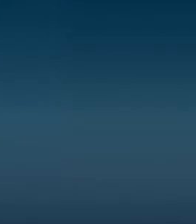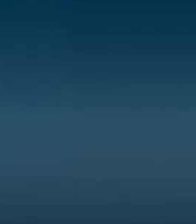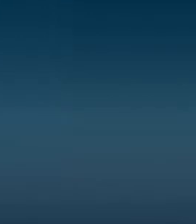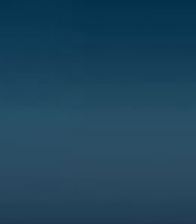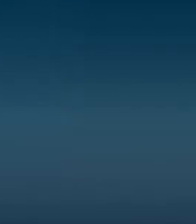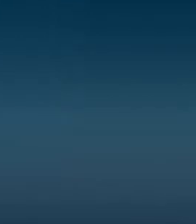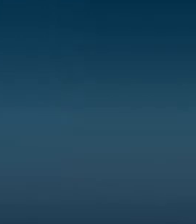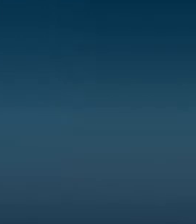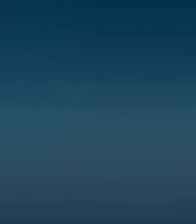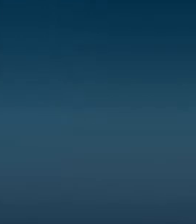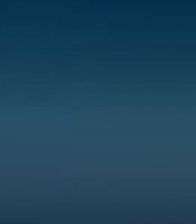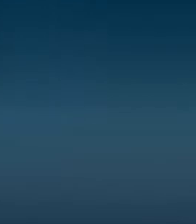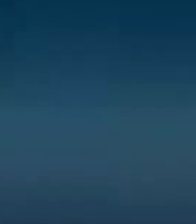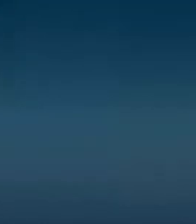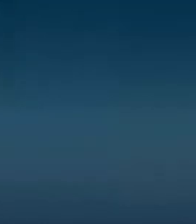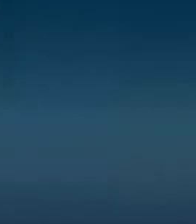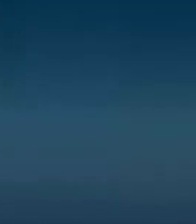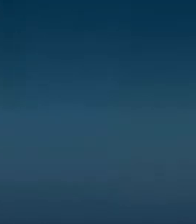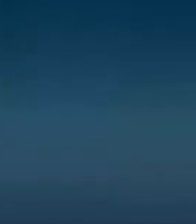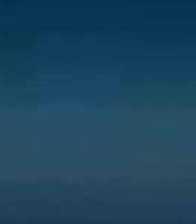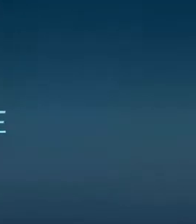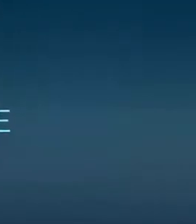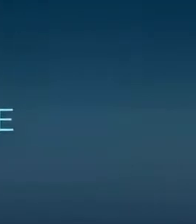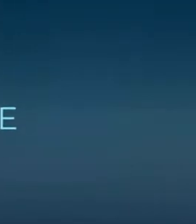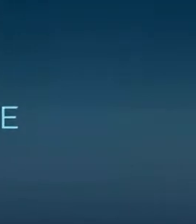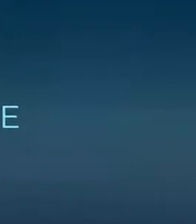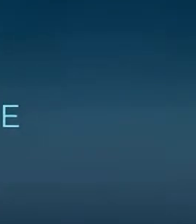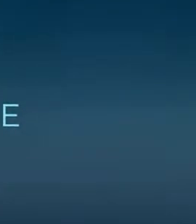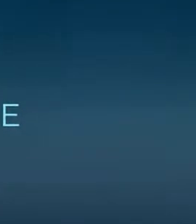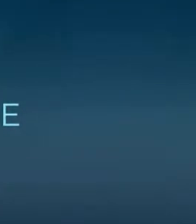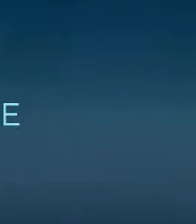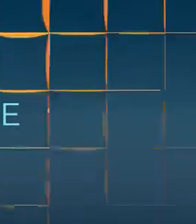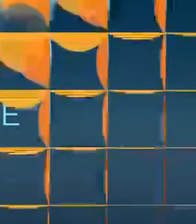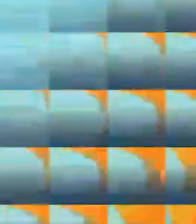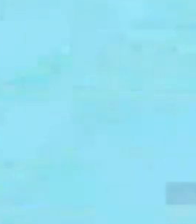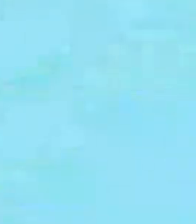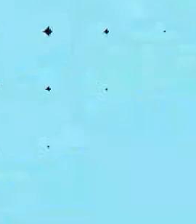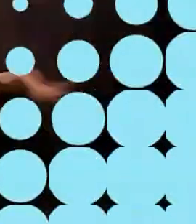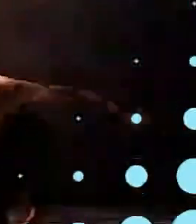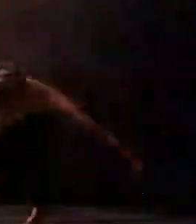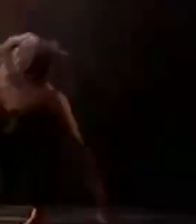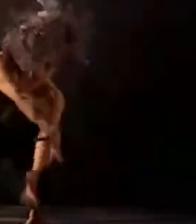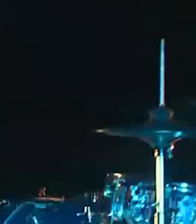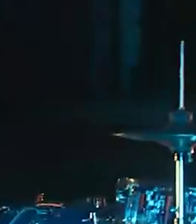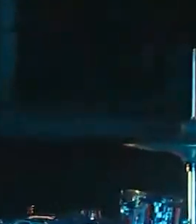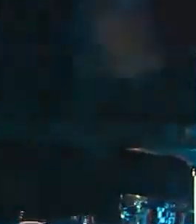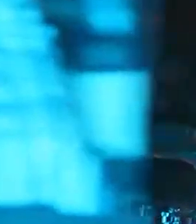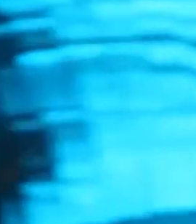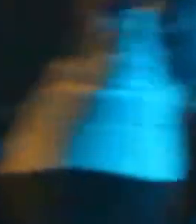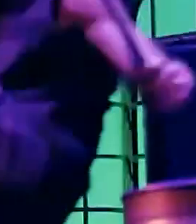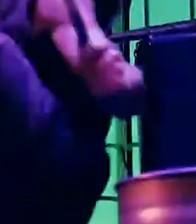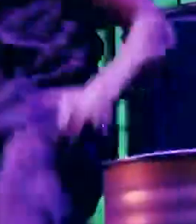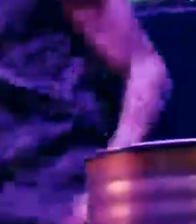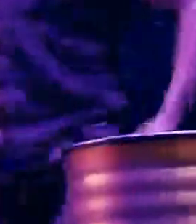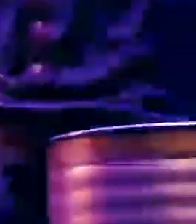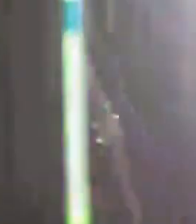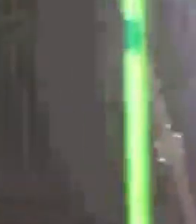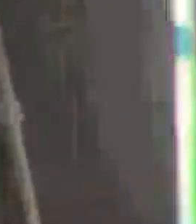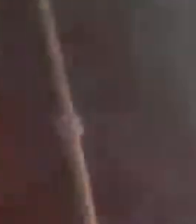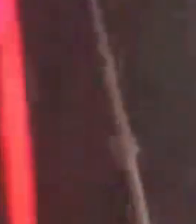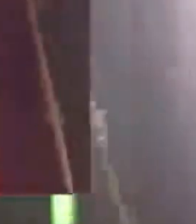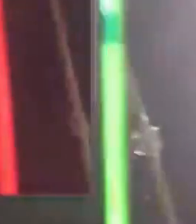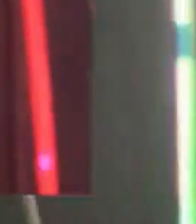Festival Cervantino, edición 48. El espacio que nos une. Canal 14 te presenta lo mejor de un